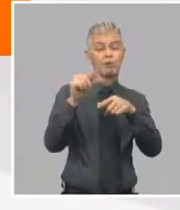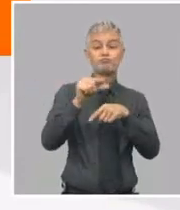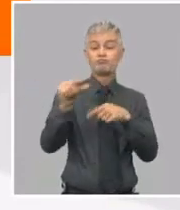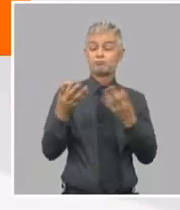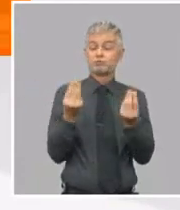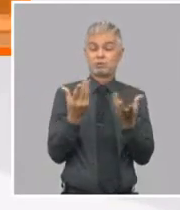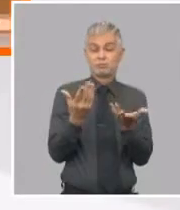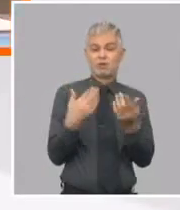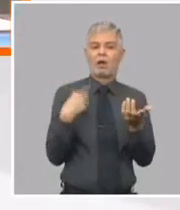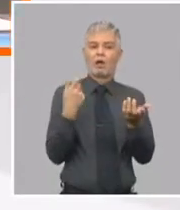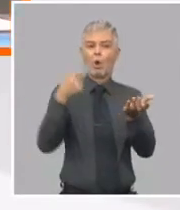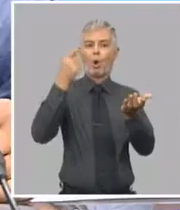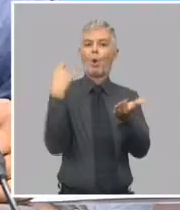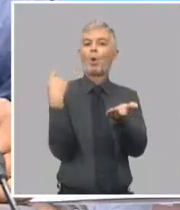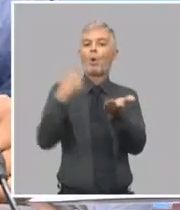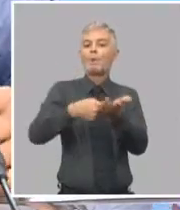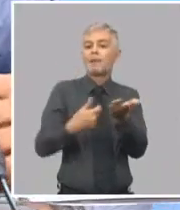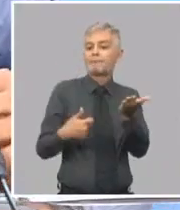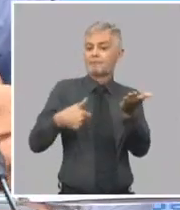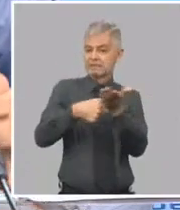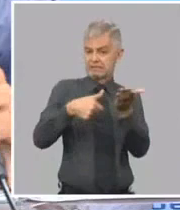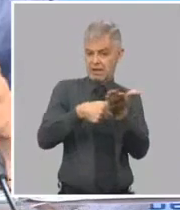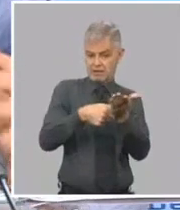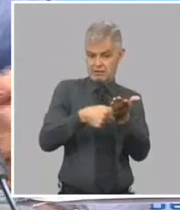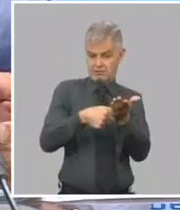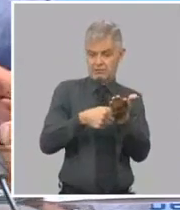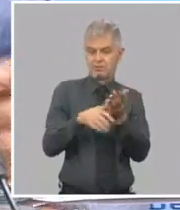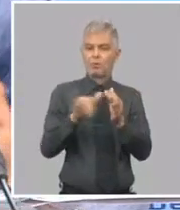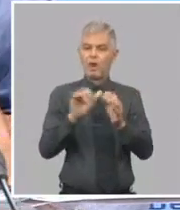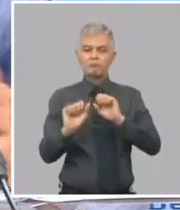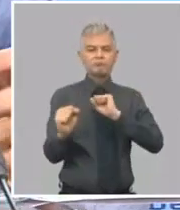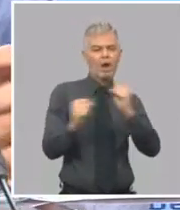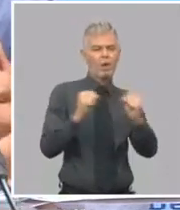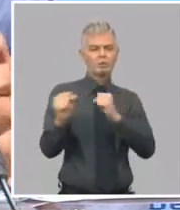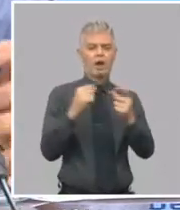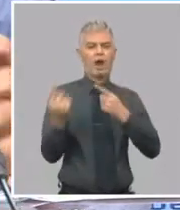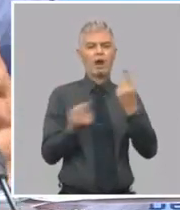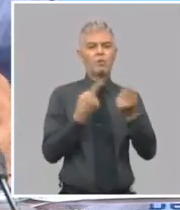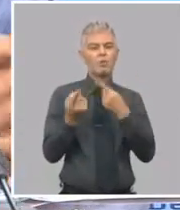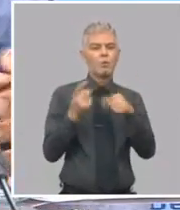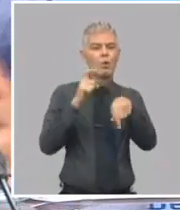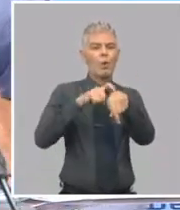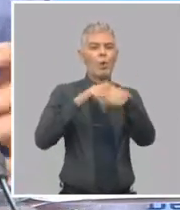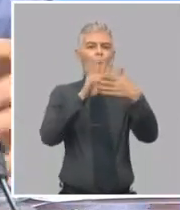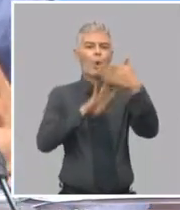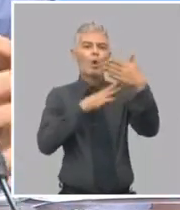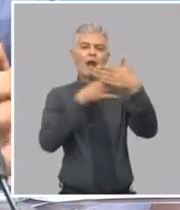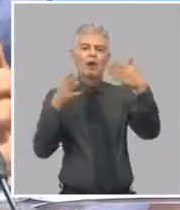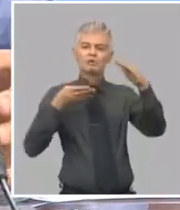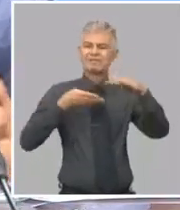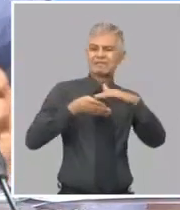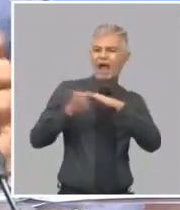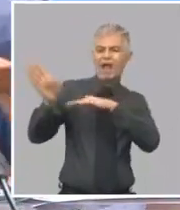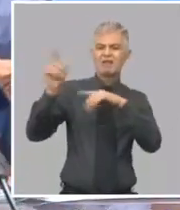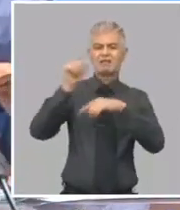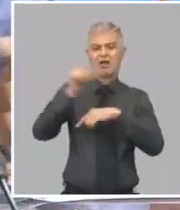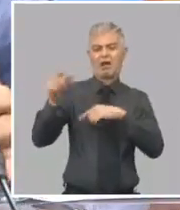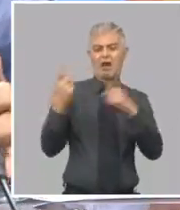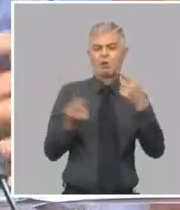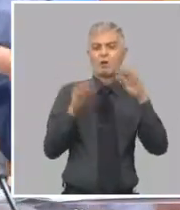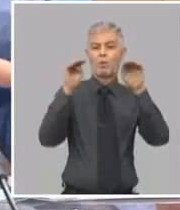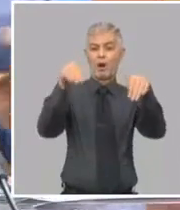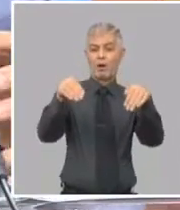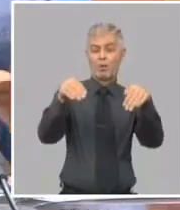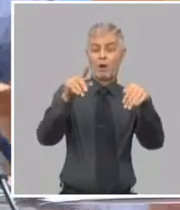adquirir los pasajes se ajustaron también algunas salidas porque independencia que se forma votando algunas capacidades pues fue necesario